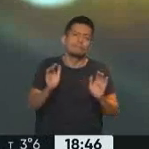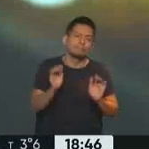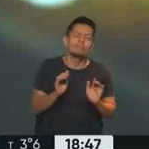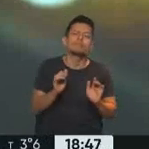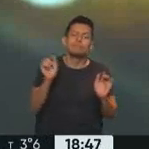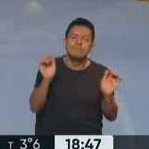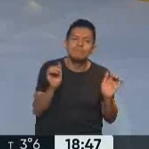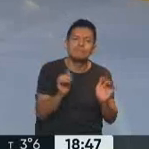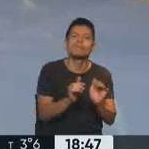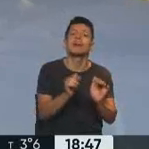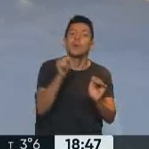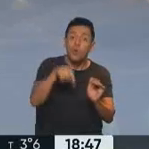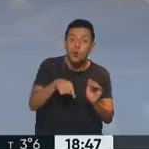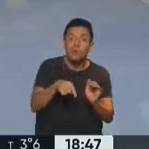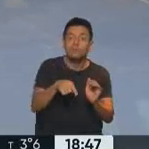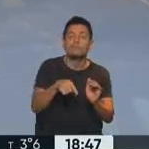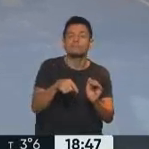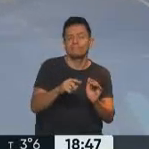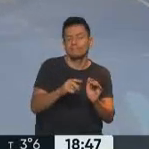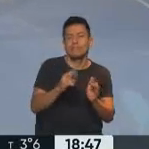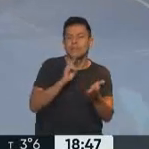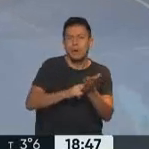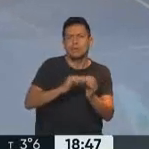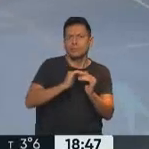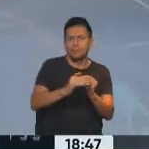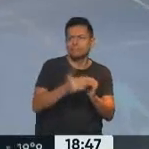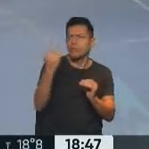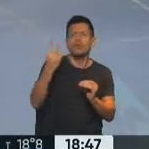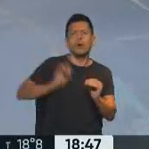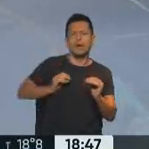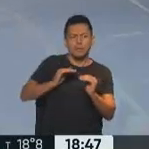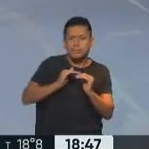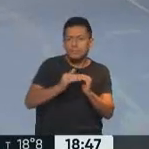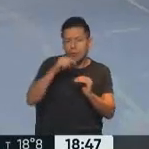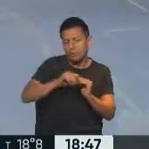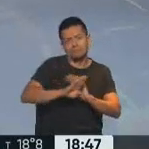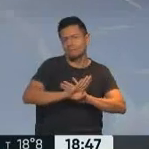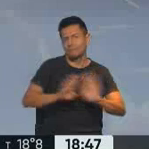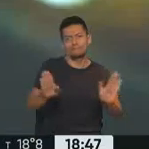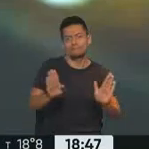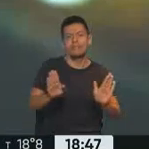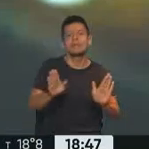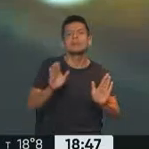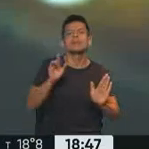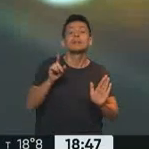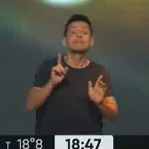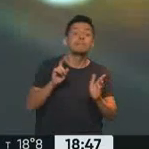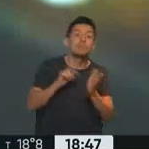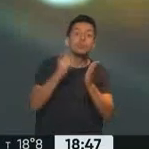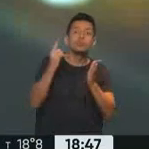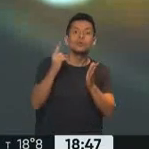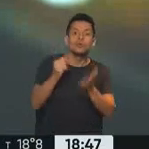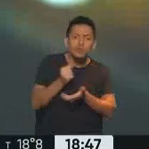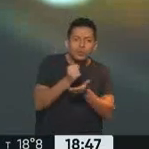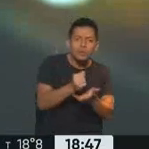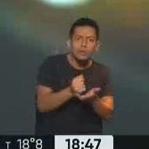las tarifas después de haber estado 2 años, ¿sí?, congeladas, sin actualizaciones. Pero ahí el problema empieza a aparecer en la parte de los subsidios, ¿sí?, que es lo